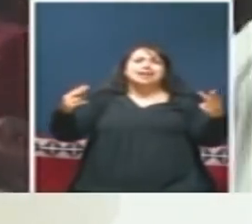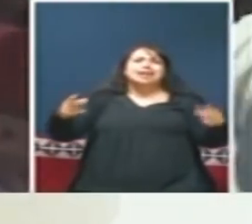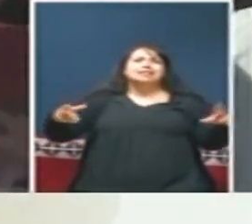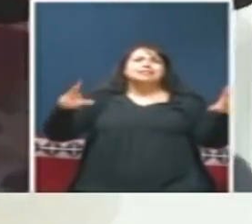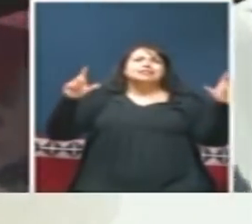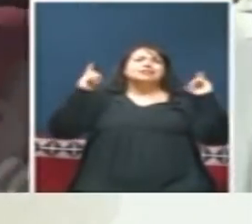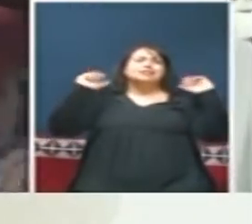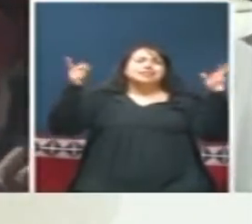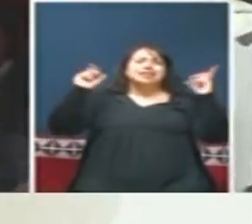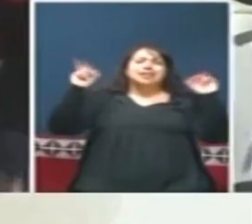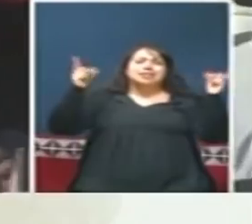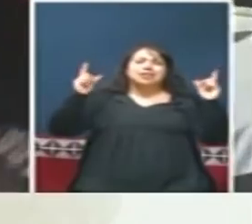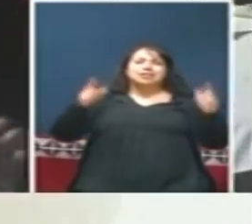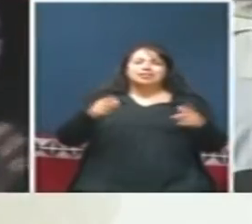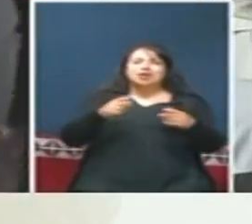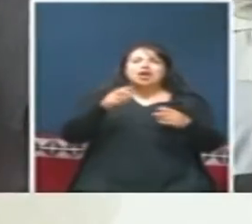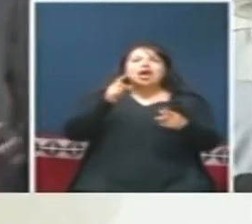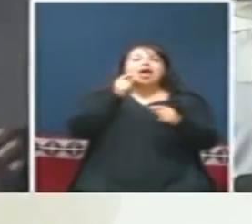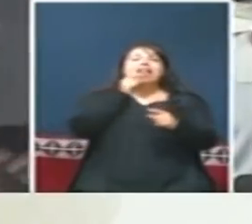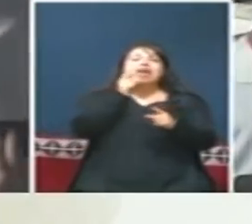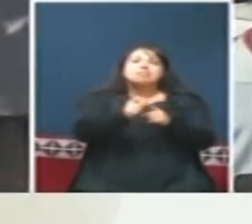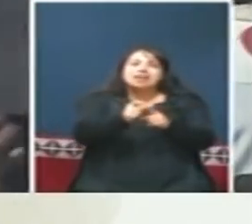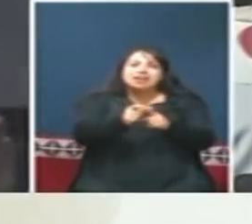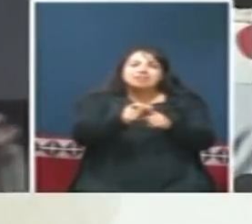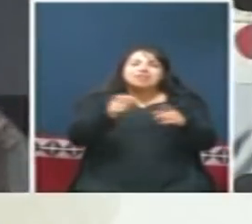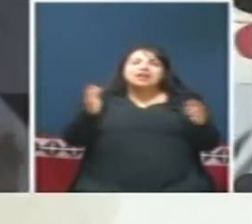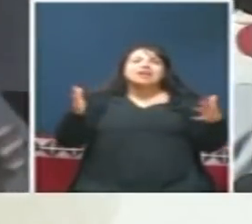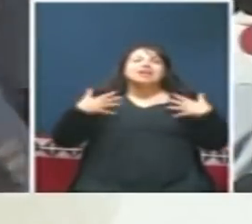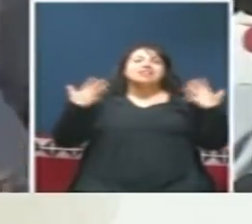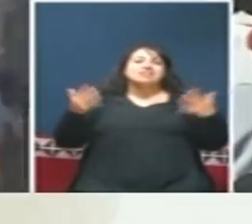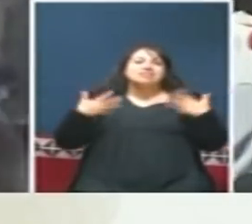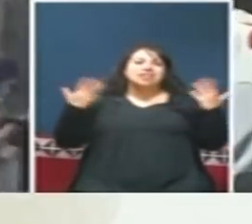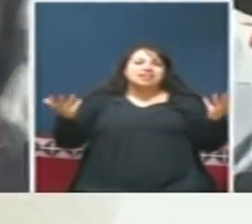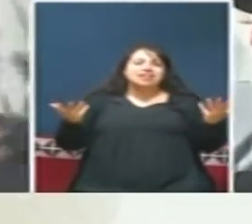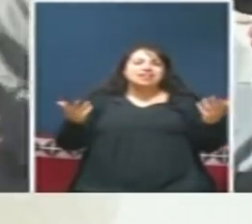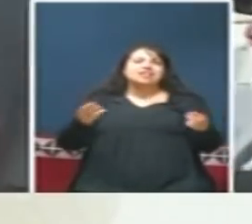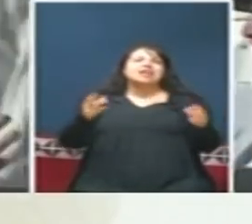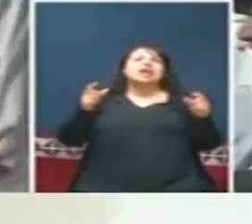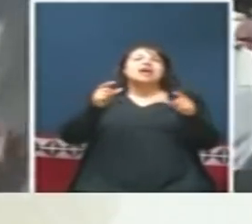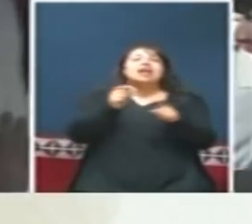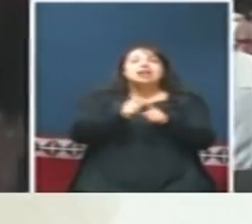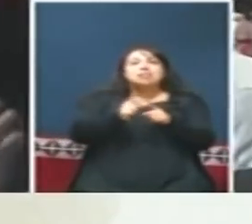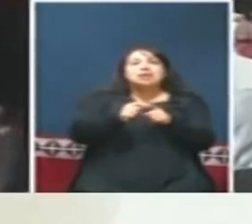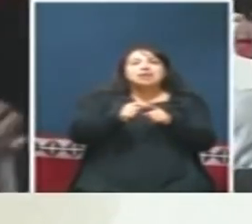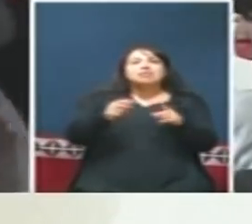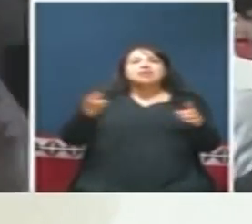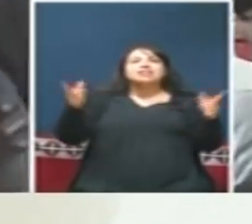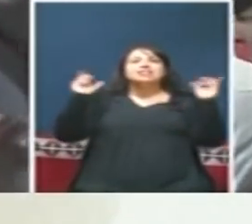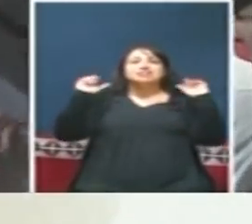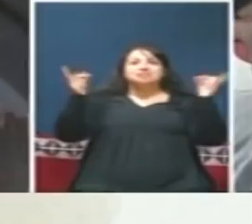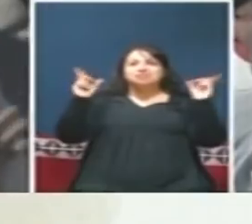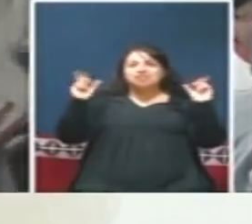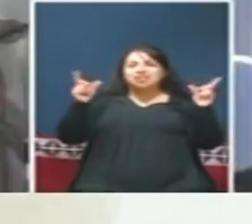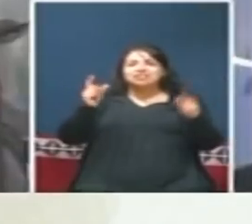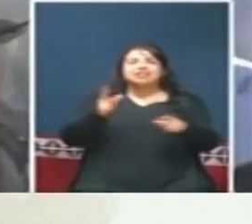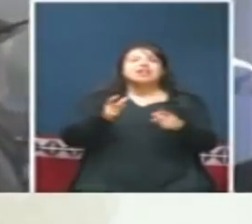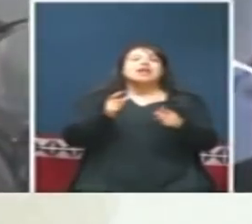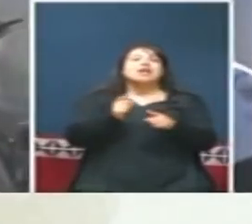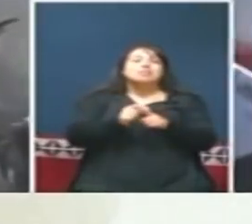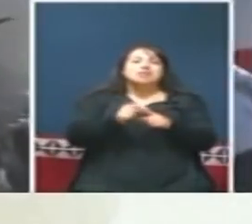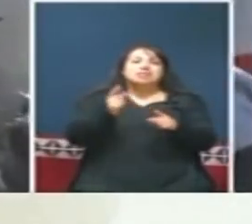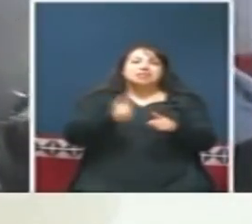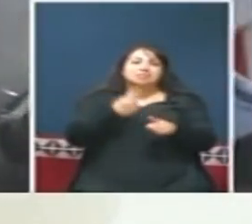La palabra es alegría, la palabra es fiesta. Se ven, por ejemplo, y nos va mientras tanto, nos va acompañando con las imágenes